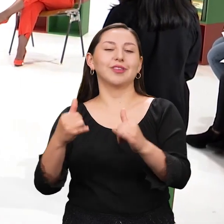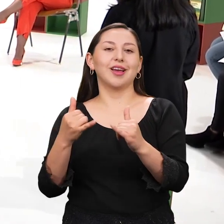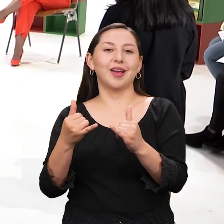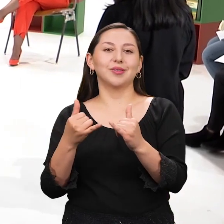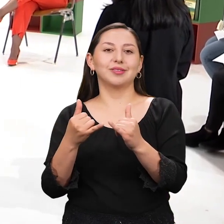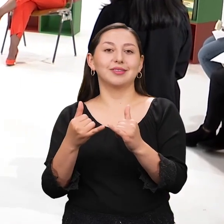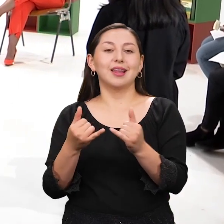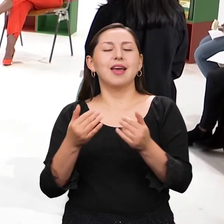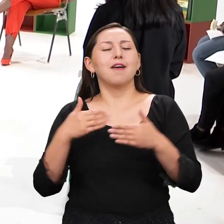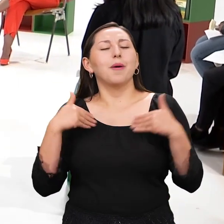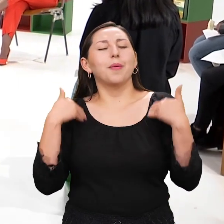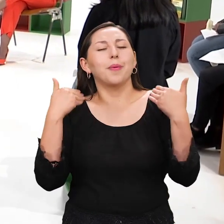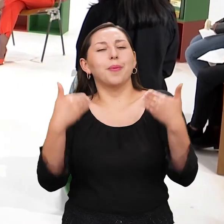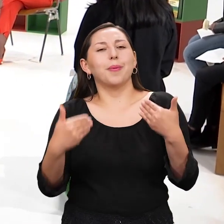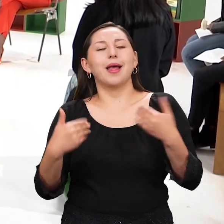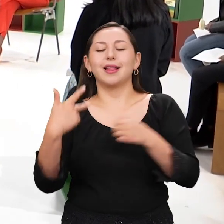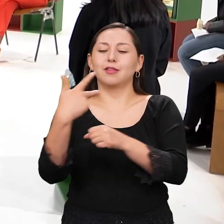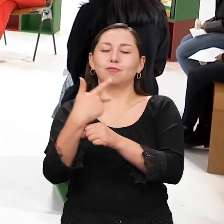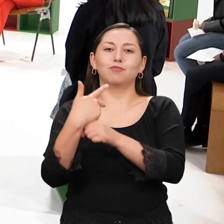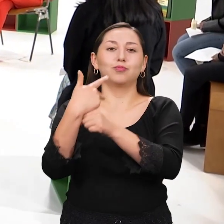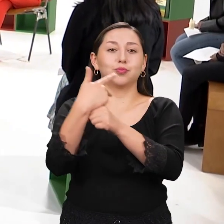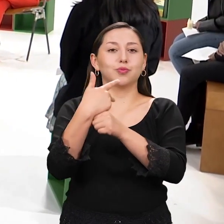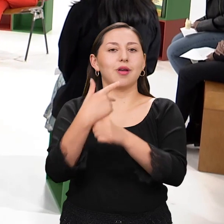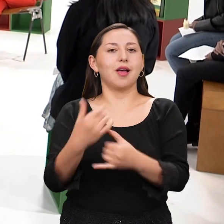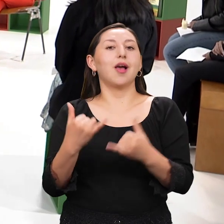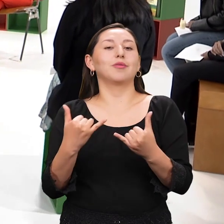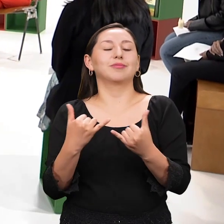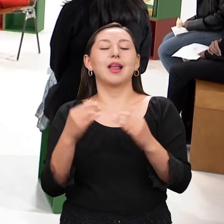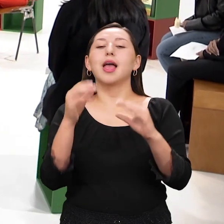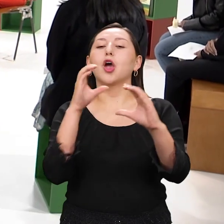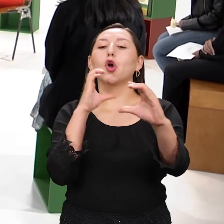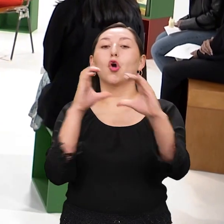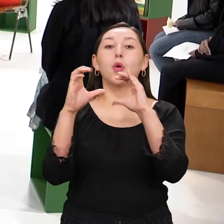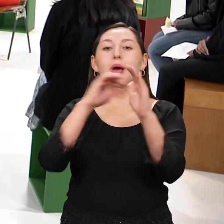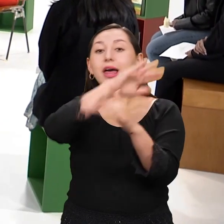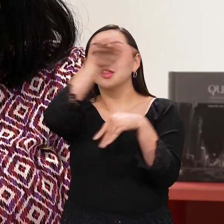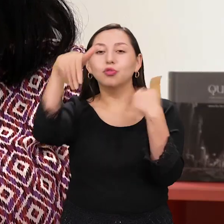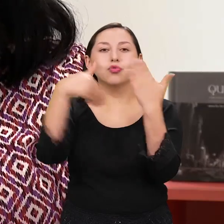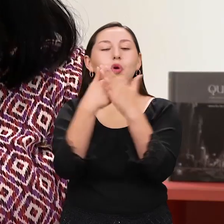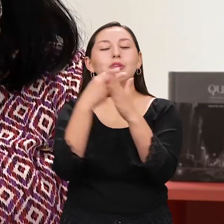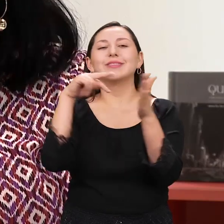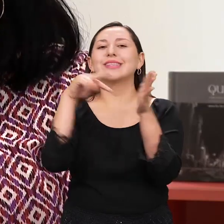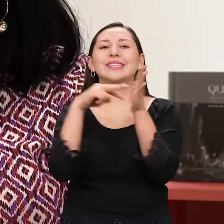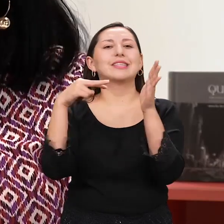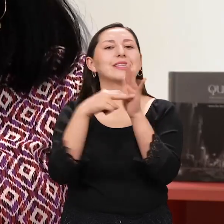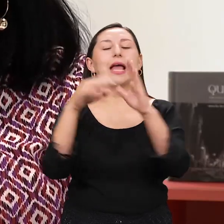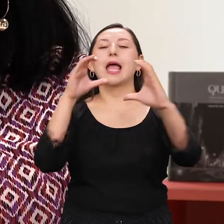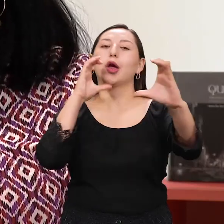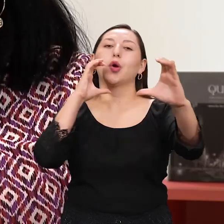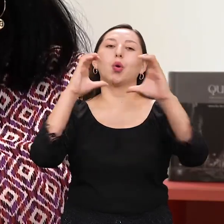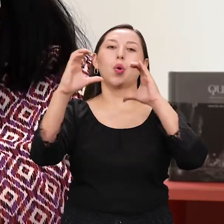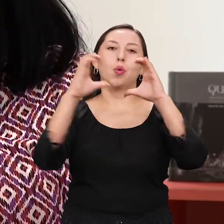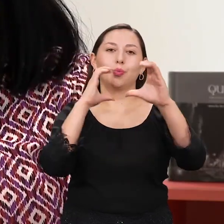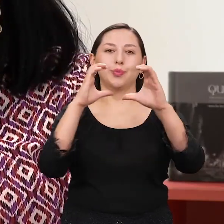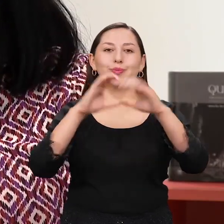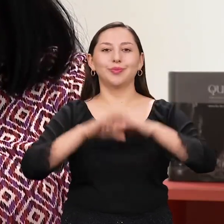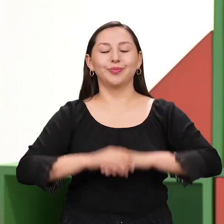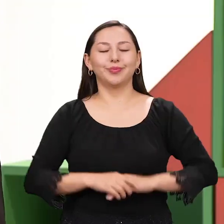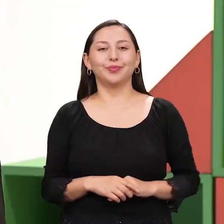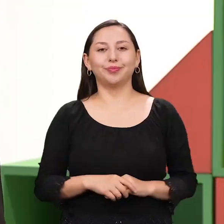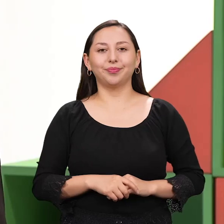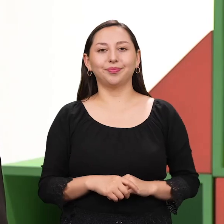hablando contigo, hablando con mis estudiantes. Todo eso creo que la comunicación es exactamente el lugar donde yo quería